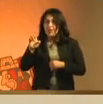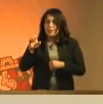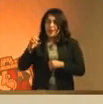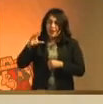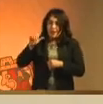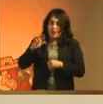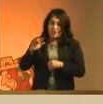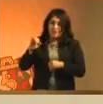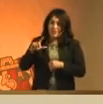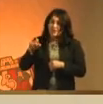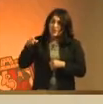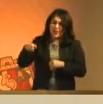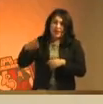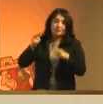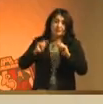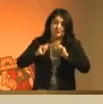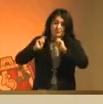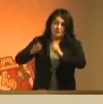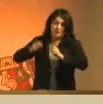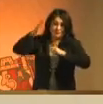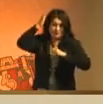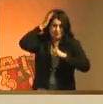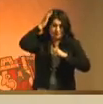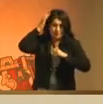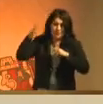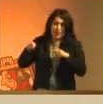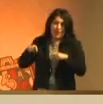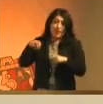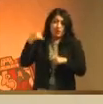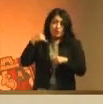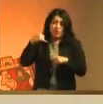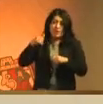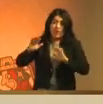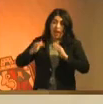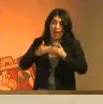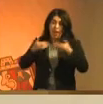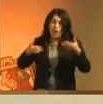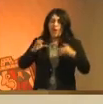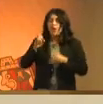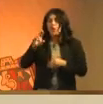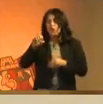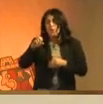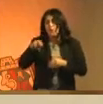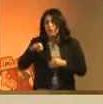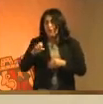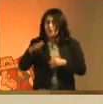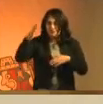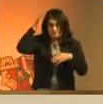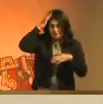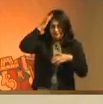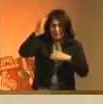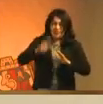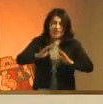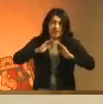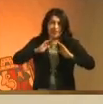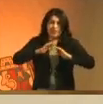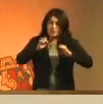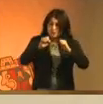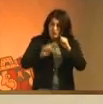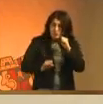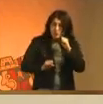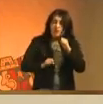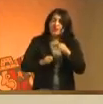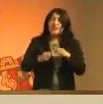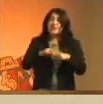del zapatismo y decide este yucateco se vuelve coronel de caballería del ejército libertador del sur zapata se